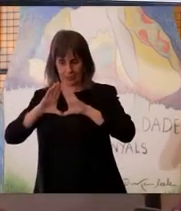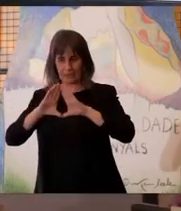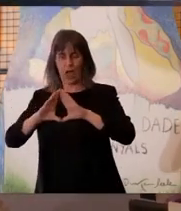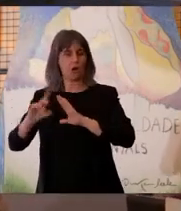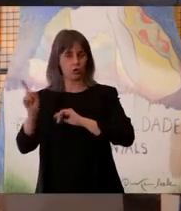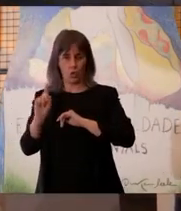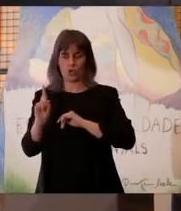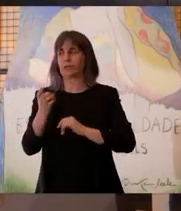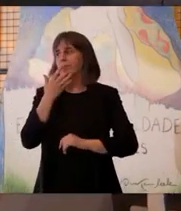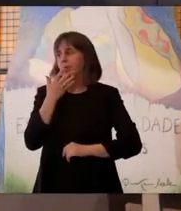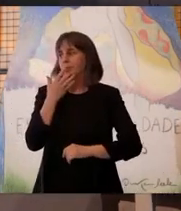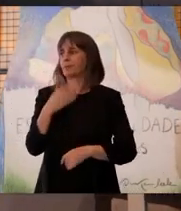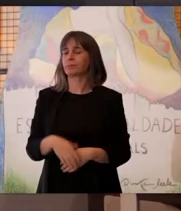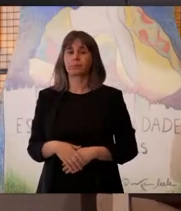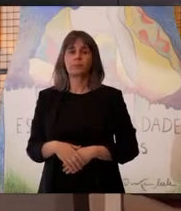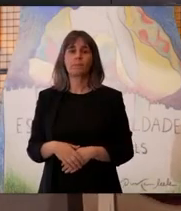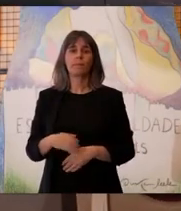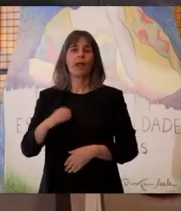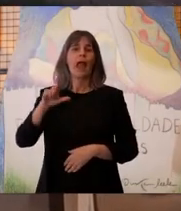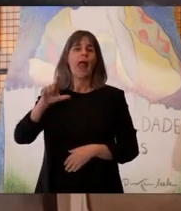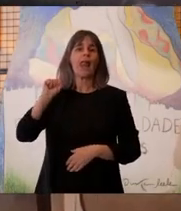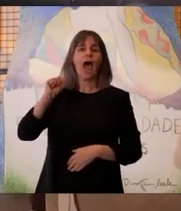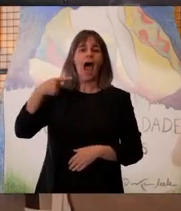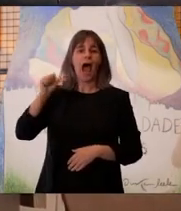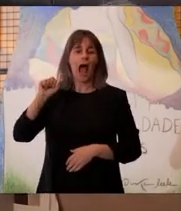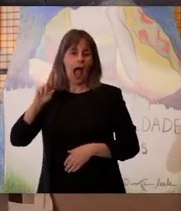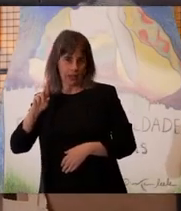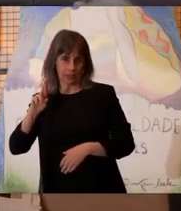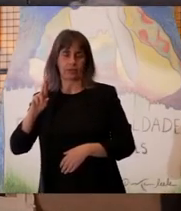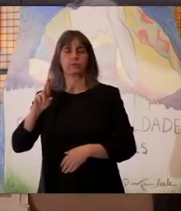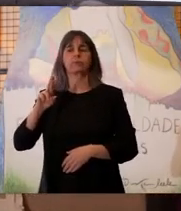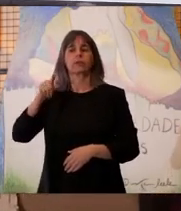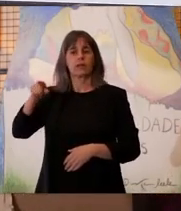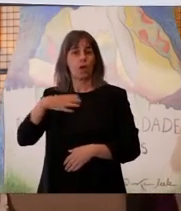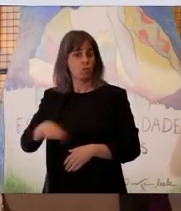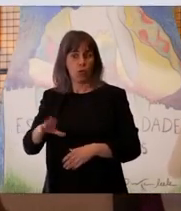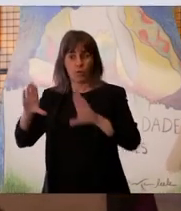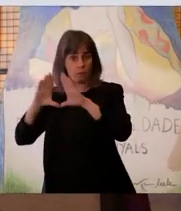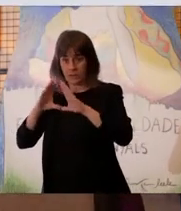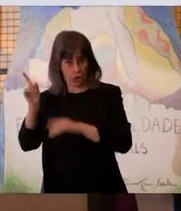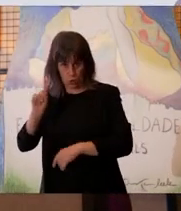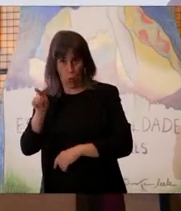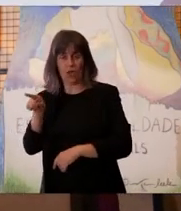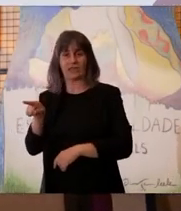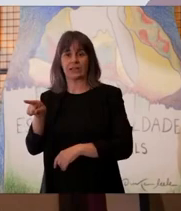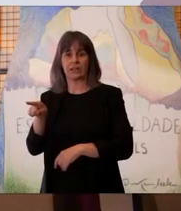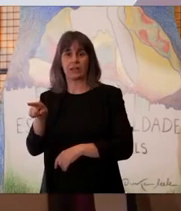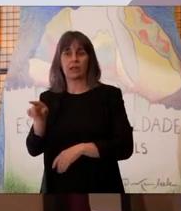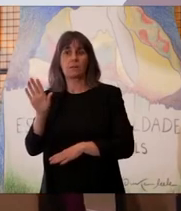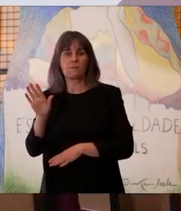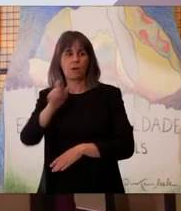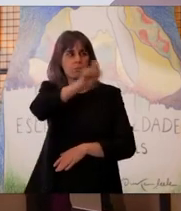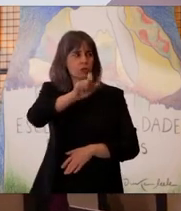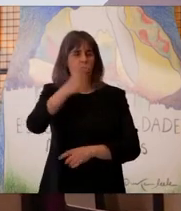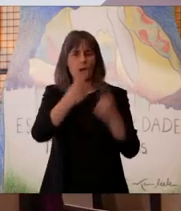yo que sé Cristina lagart Christine lagart puede no ser feminista y nadie le va a recordar a Cristina lagar